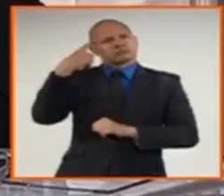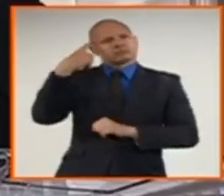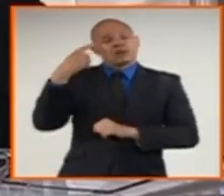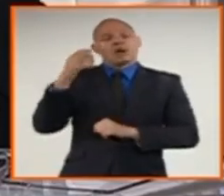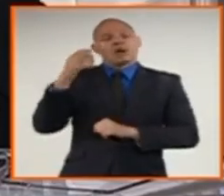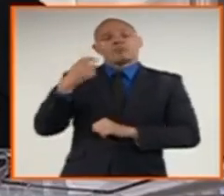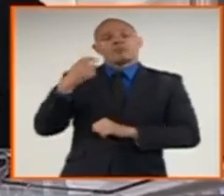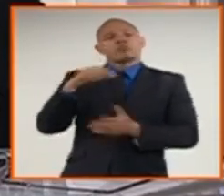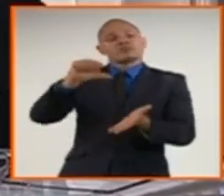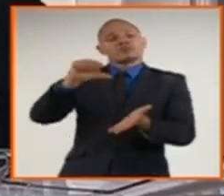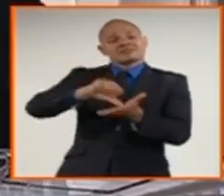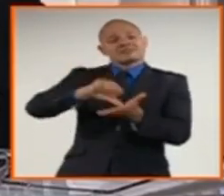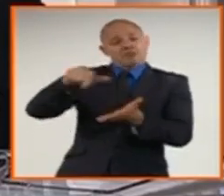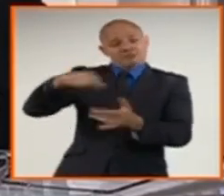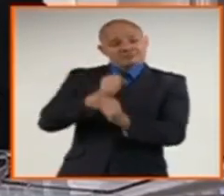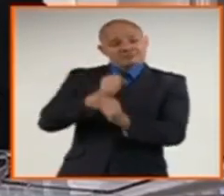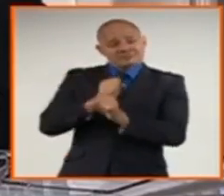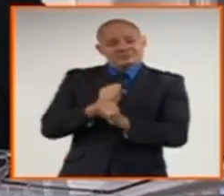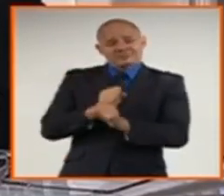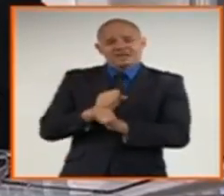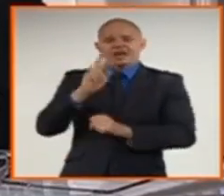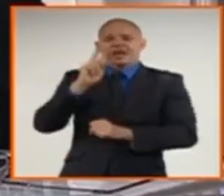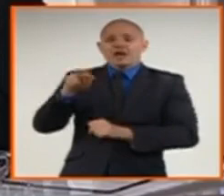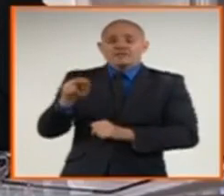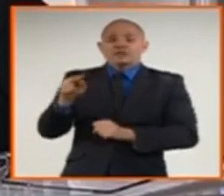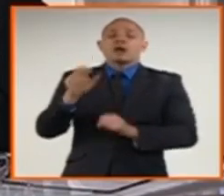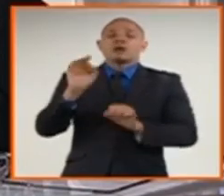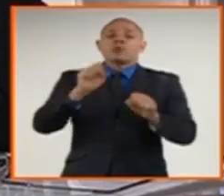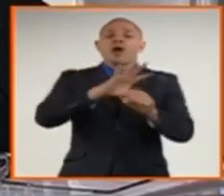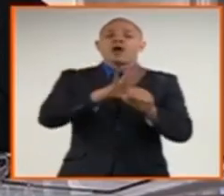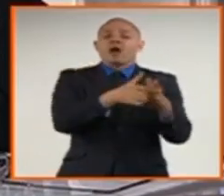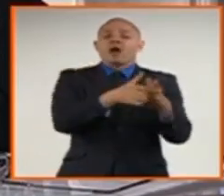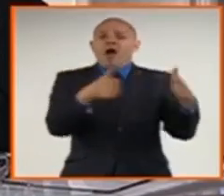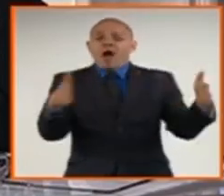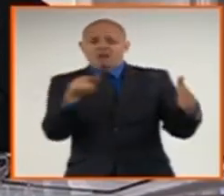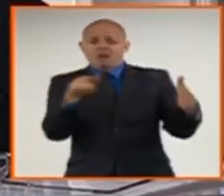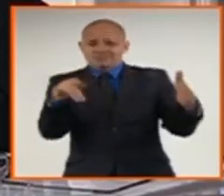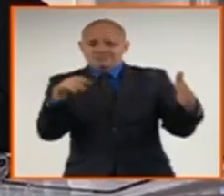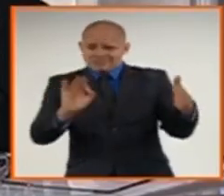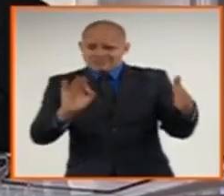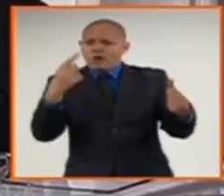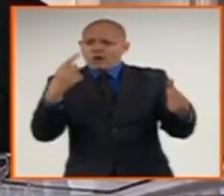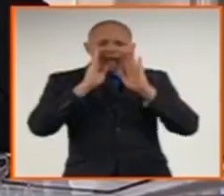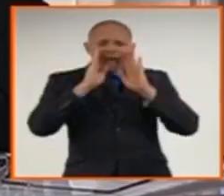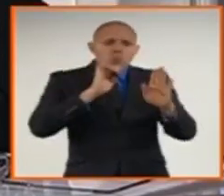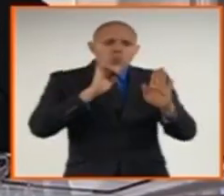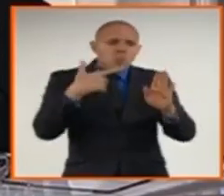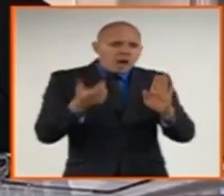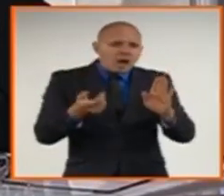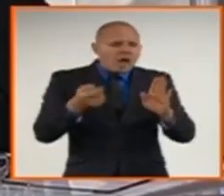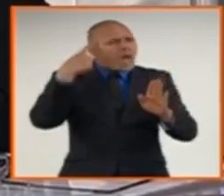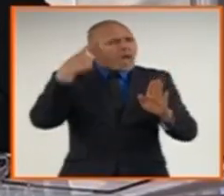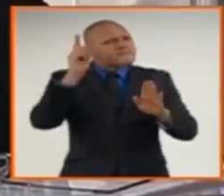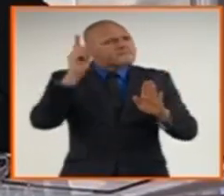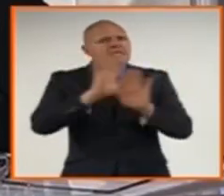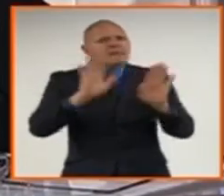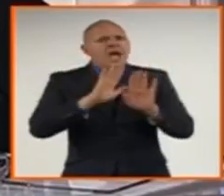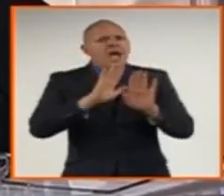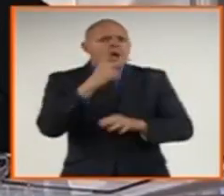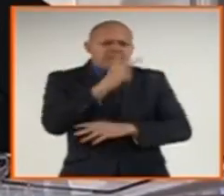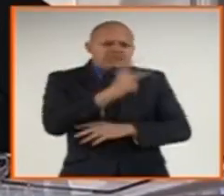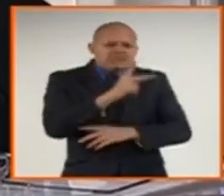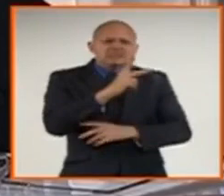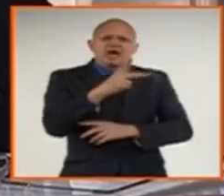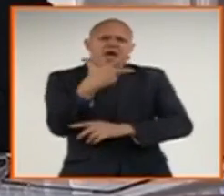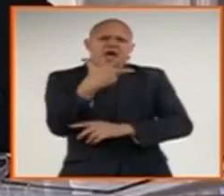de las vacunas pediátricas, también durante la COVID hemos estado enfrascados en la obtención y producción de otros medicamentos, en